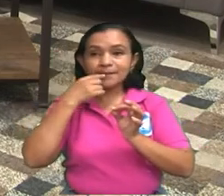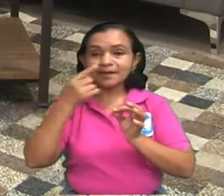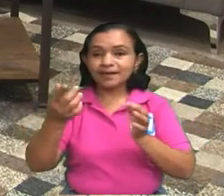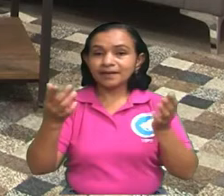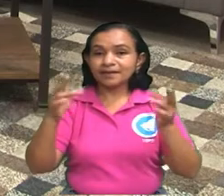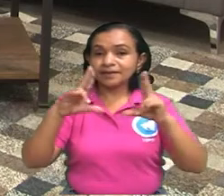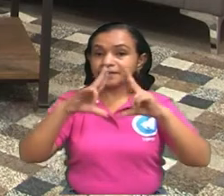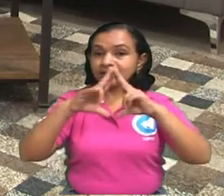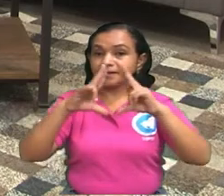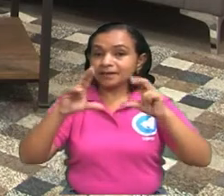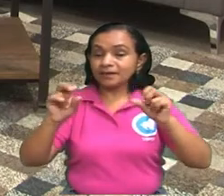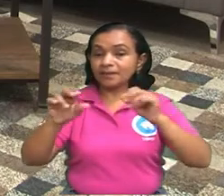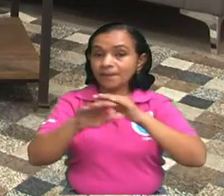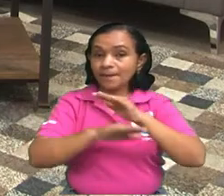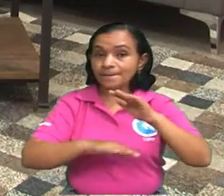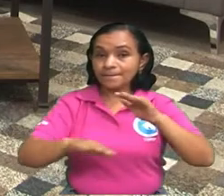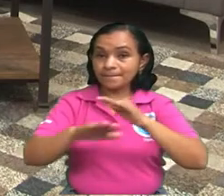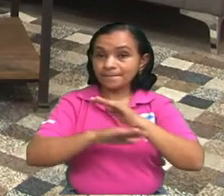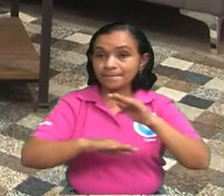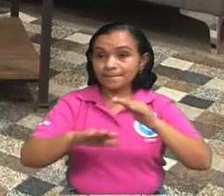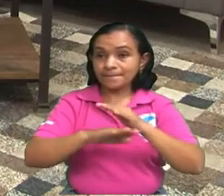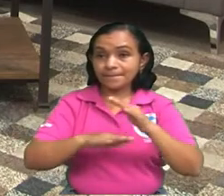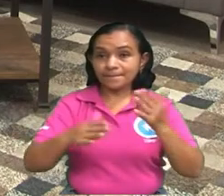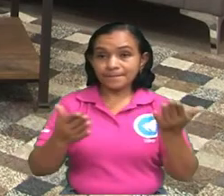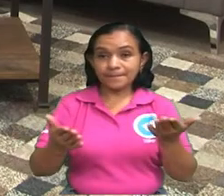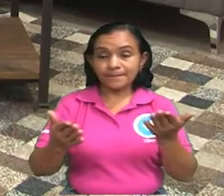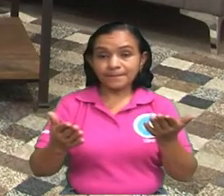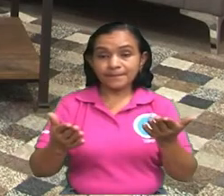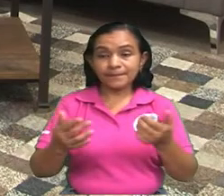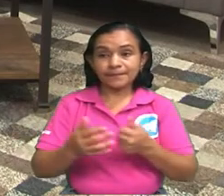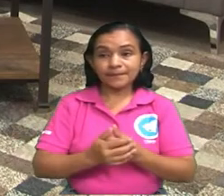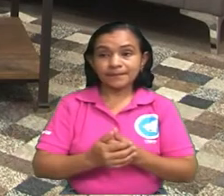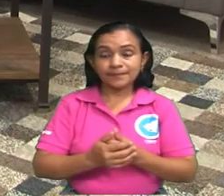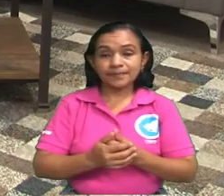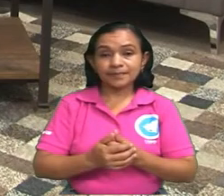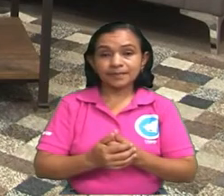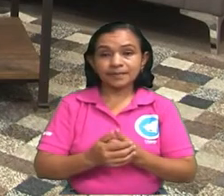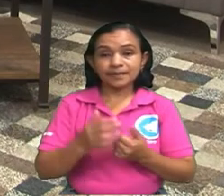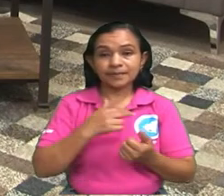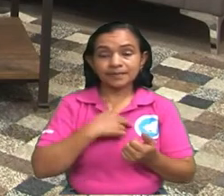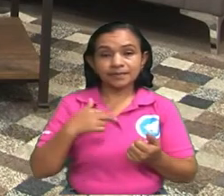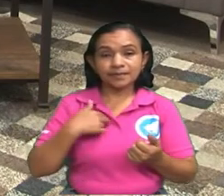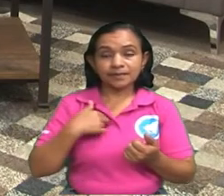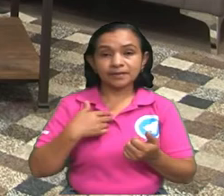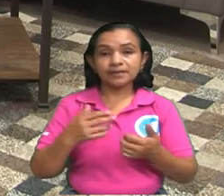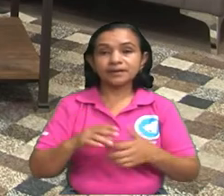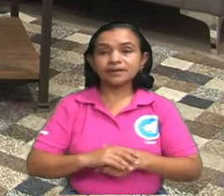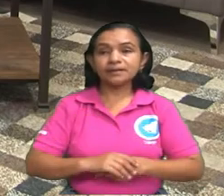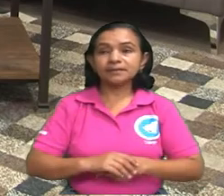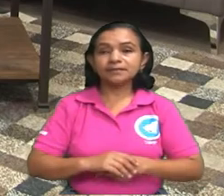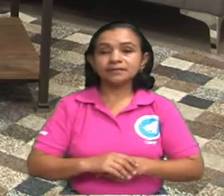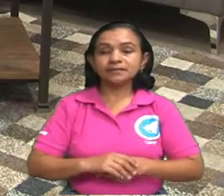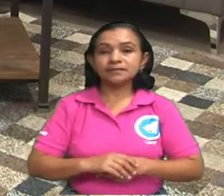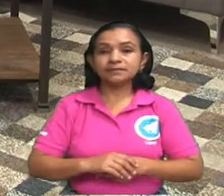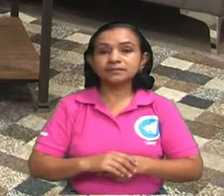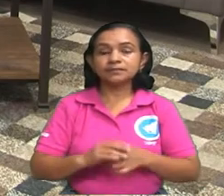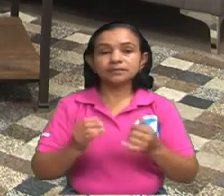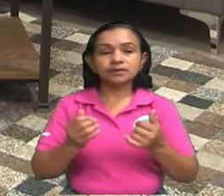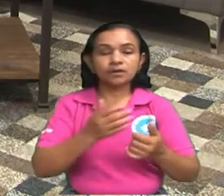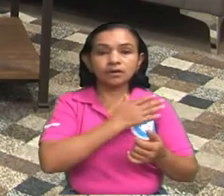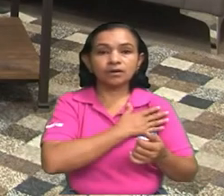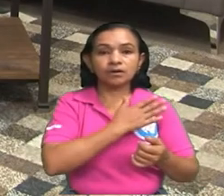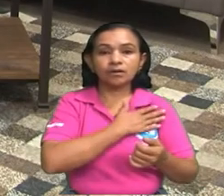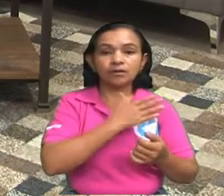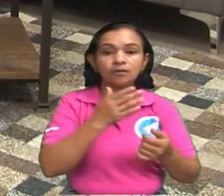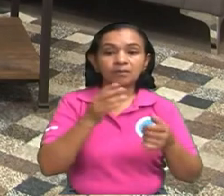porque hay que decirlo, Nicaragua sirvió de base para la Bahía de Cochino. Para la invasión. Invasión en Bahía de Cochino. Así es, el servilismo del dictador